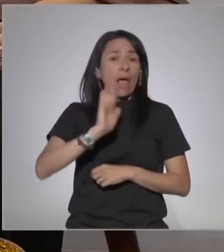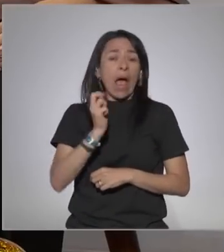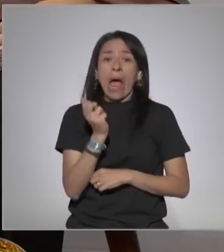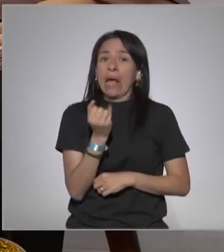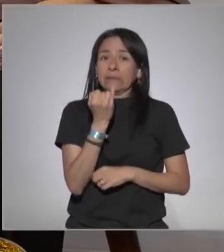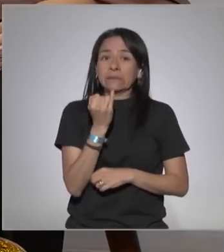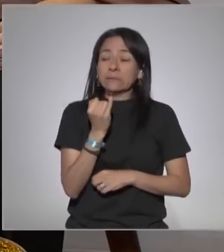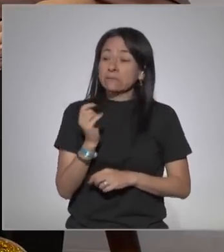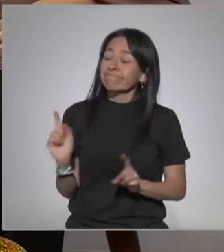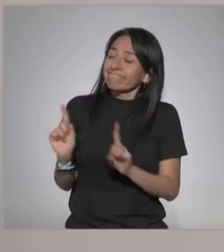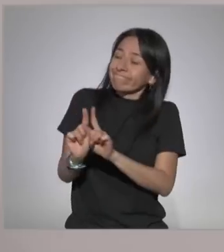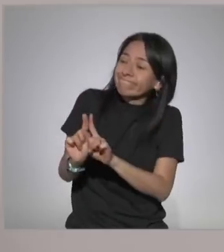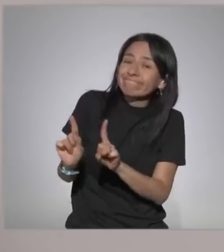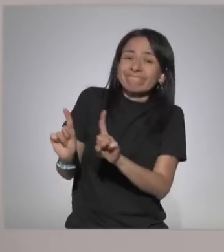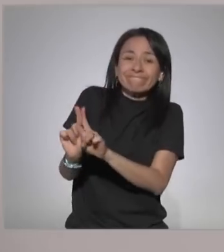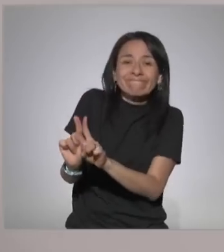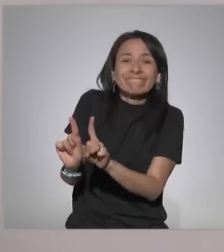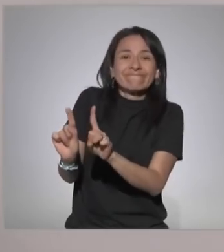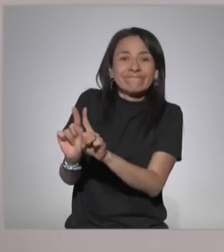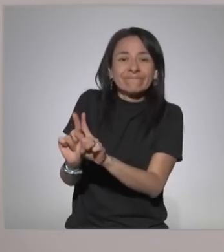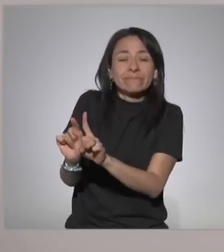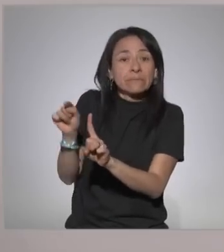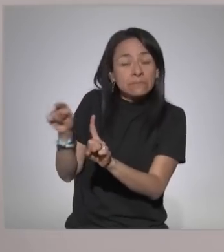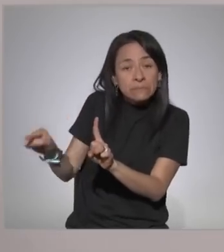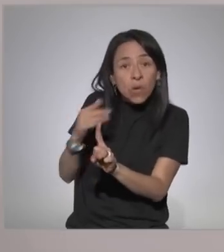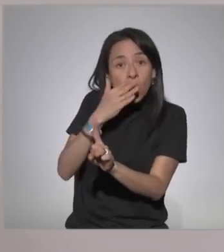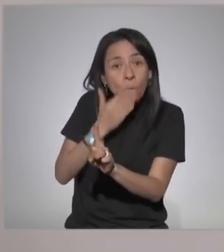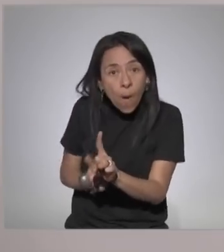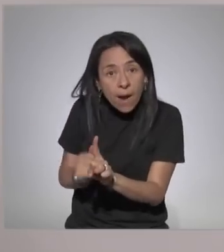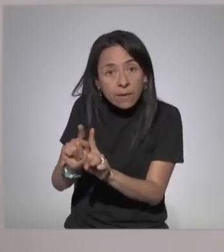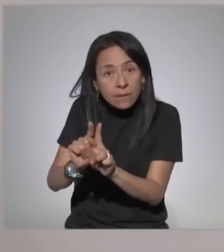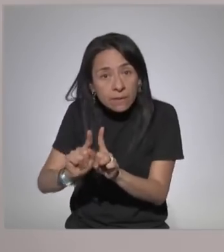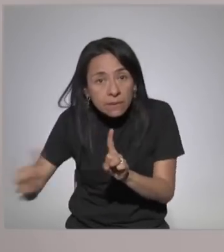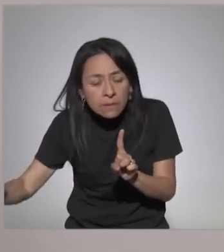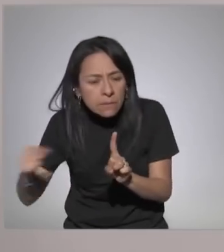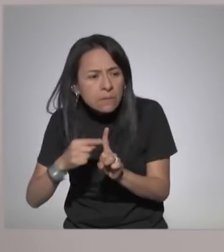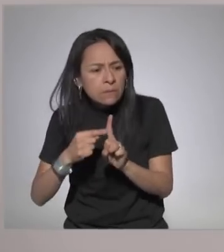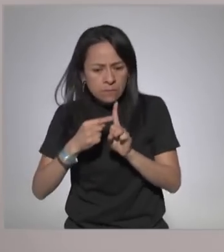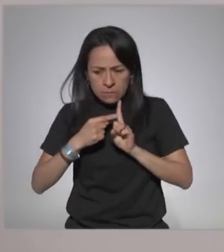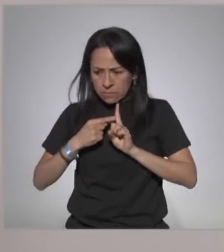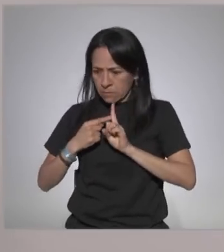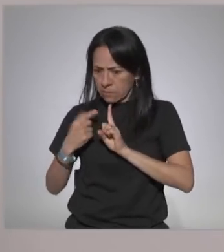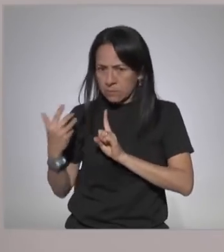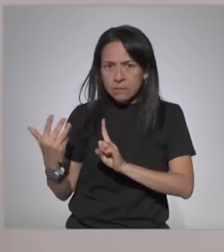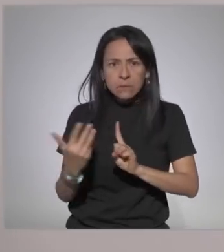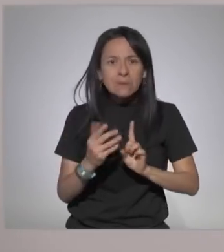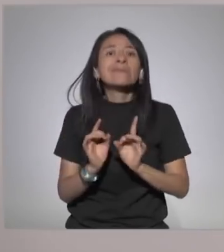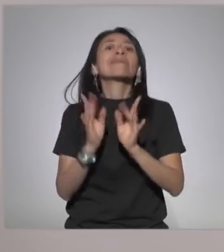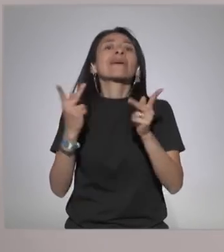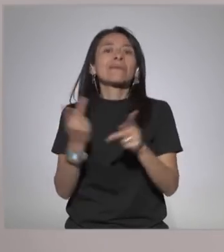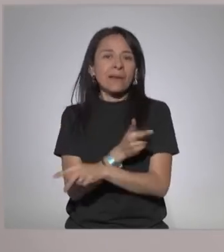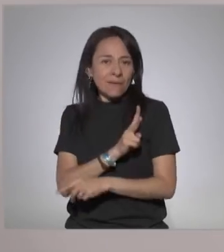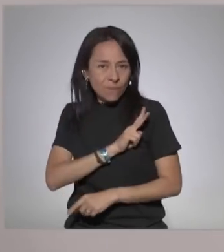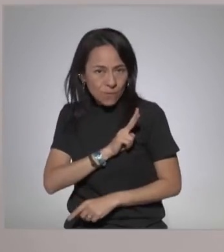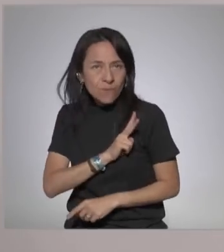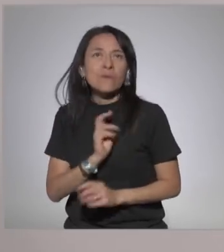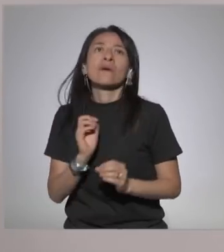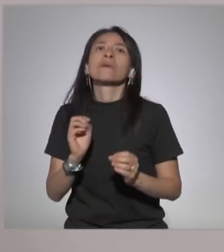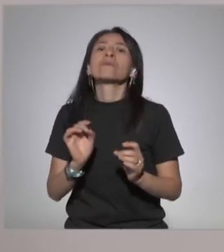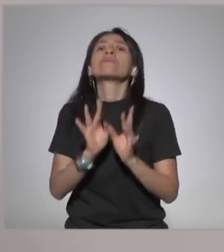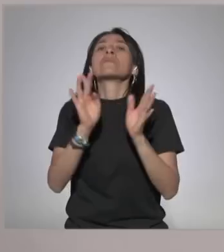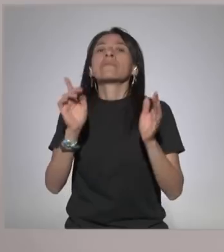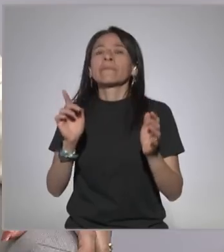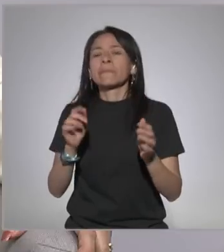la otra persona en ella, sin la otra persona incluida. Entonces, claro, ¿qué pasa cuando enviudas o cuando te separas o por alguna razón ya no estás